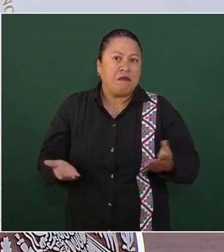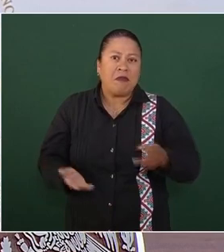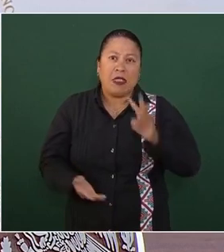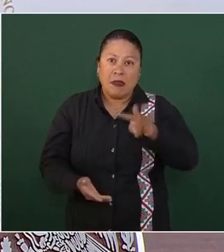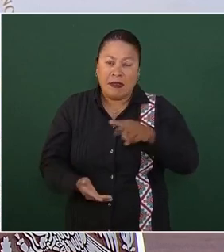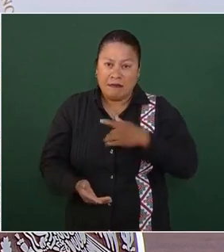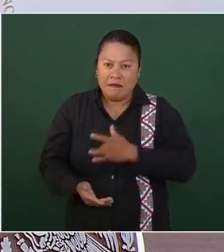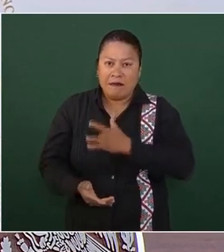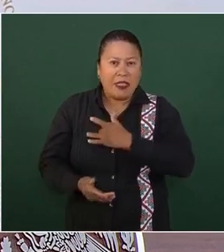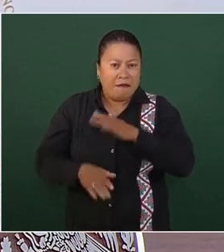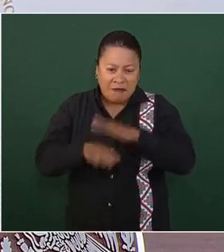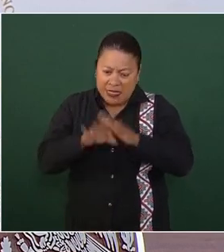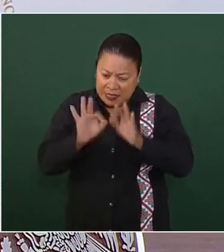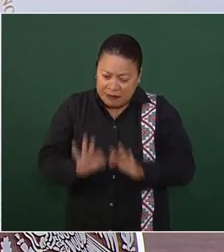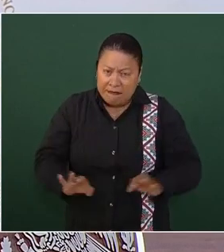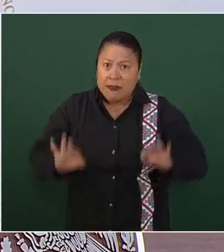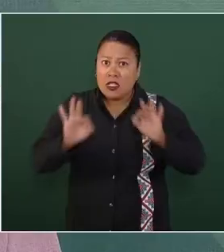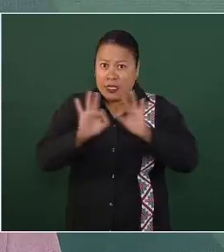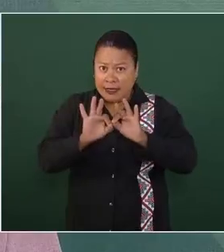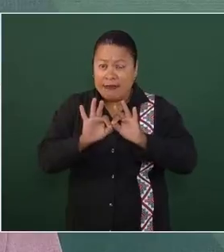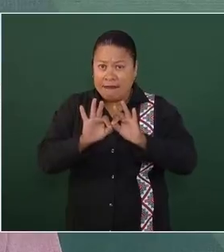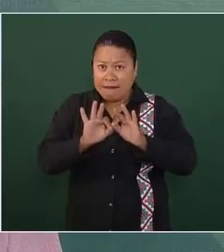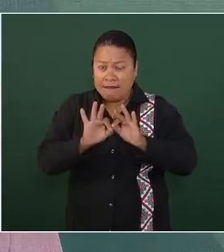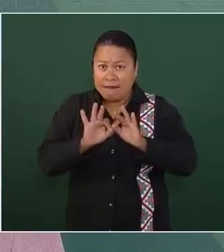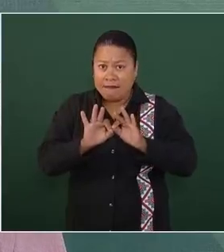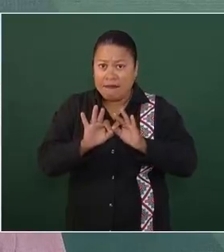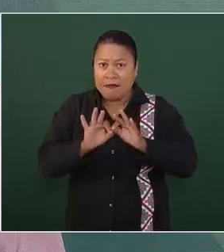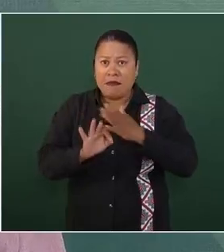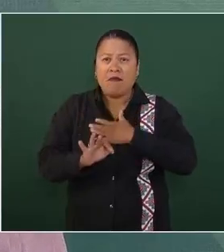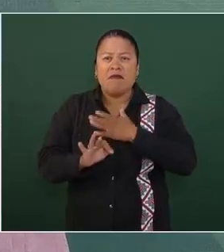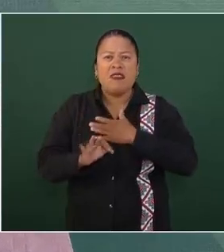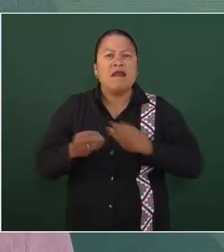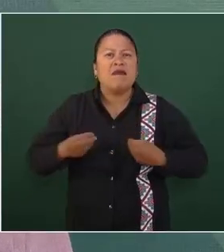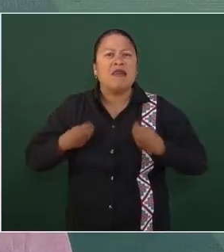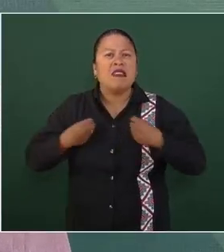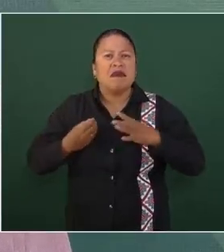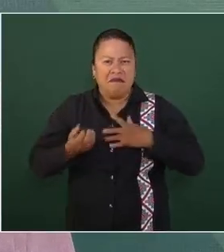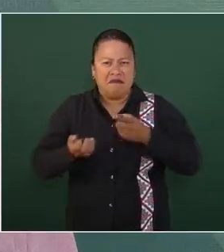importante en mi vida es la honestidad